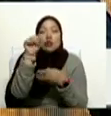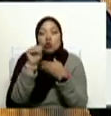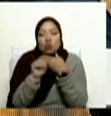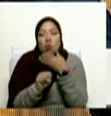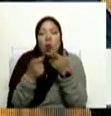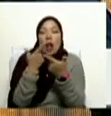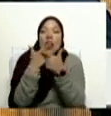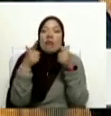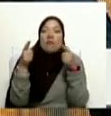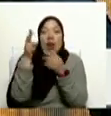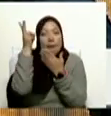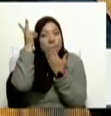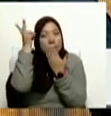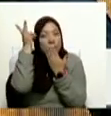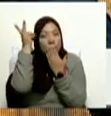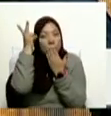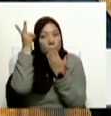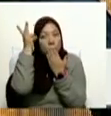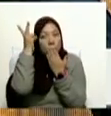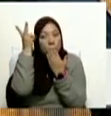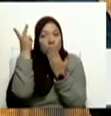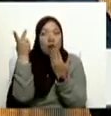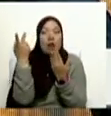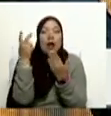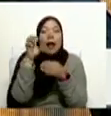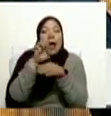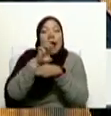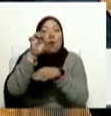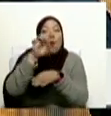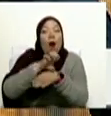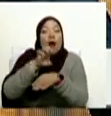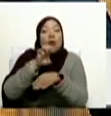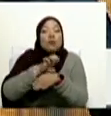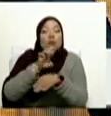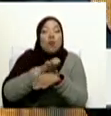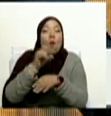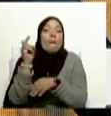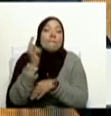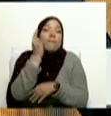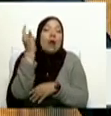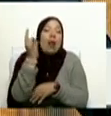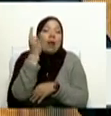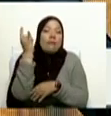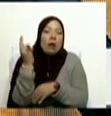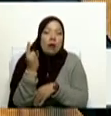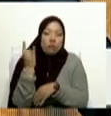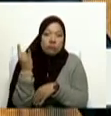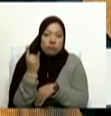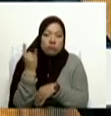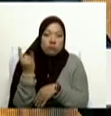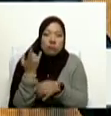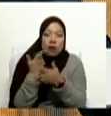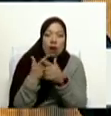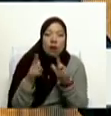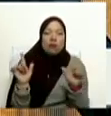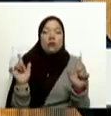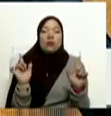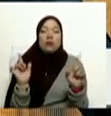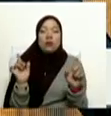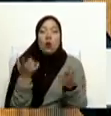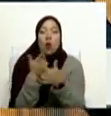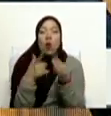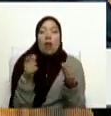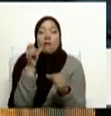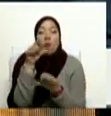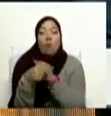liberan Perú y liberan bueno liberan Ecuador liberan Perú y liberan Bolivia la liberación de Puerto